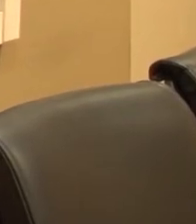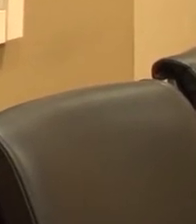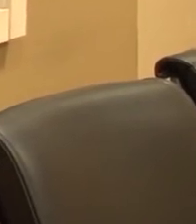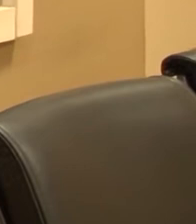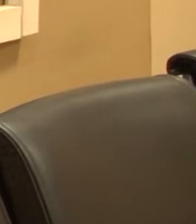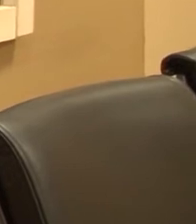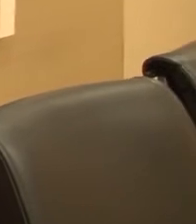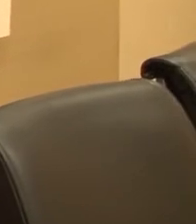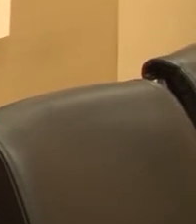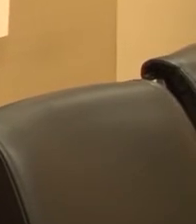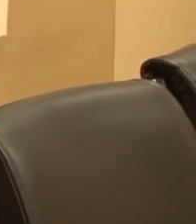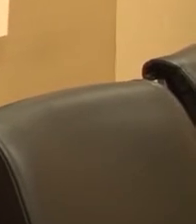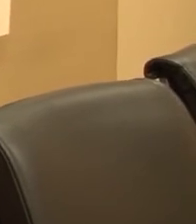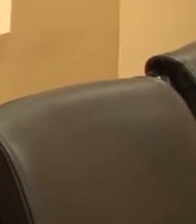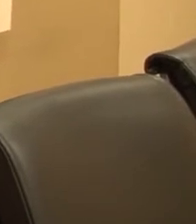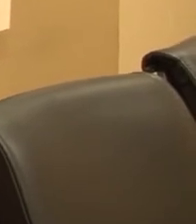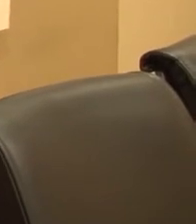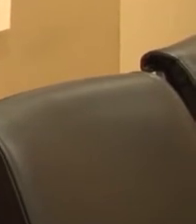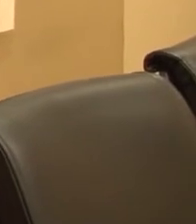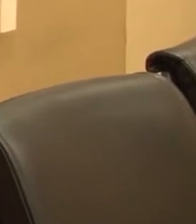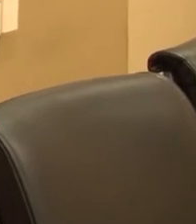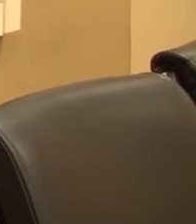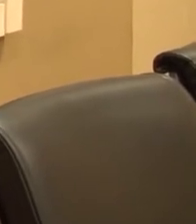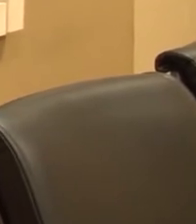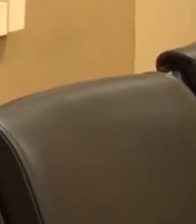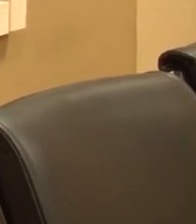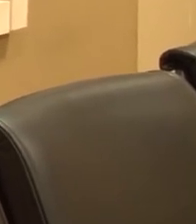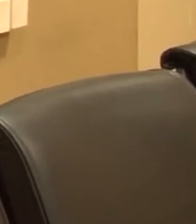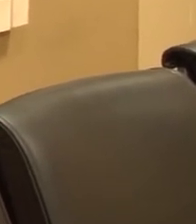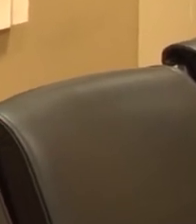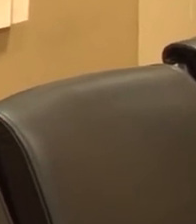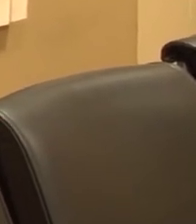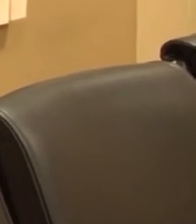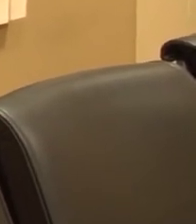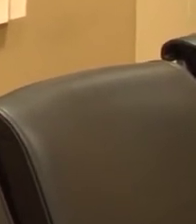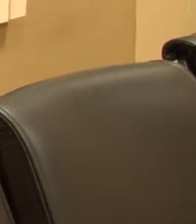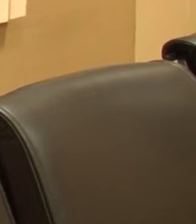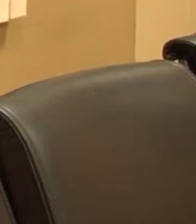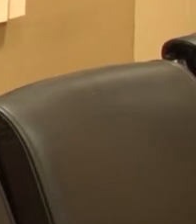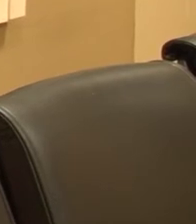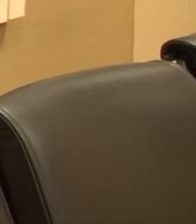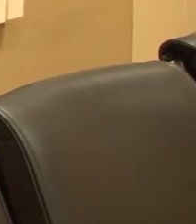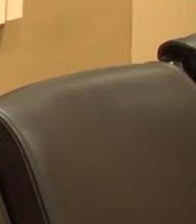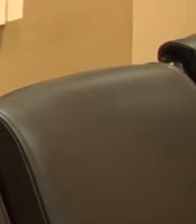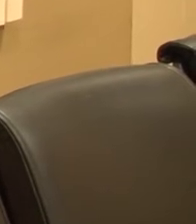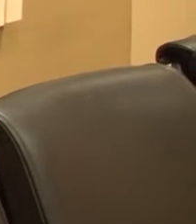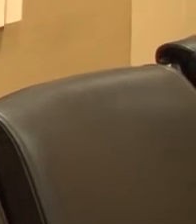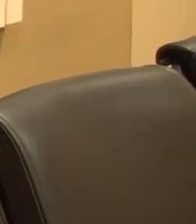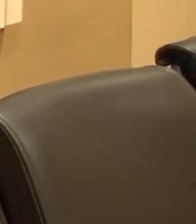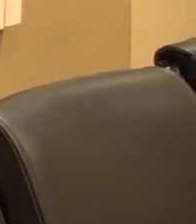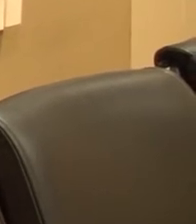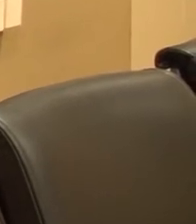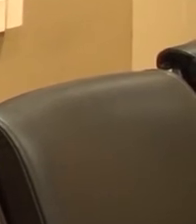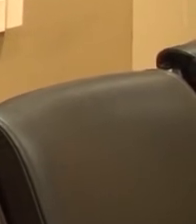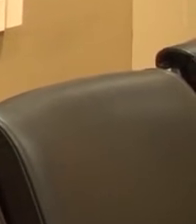digamos digamos una política una ley bastante razonable desde el punto de vista que no proponía un congelamiento de tarifas sino que